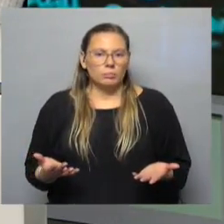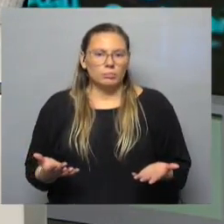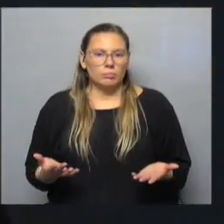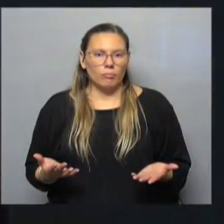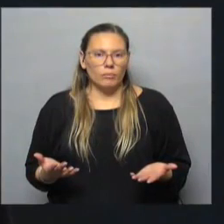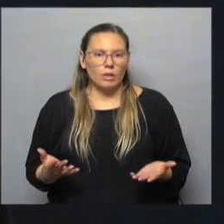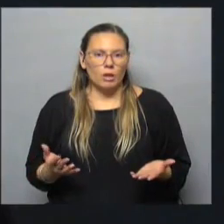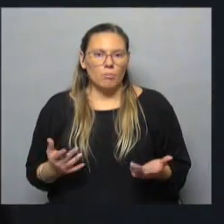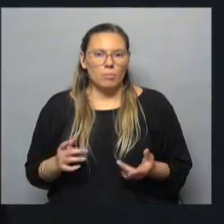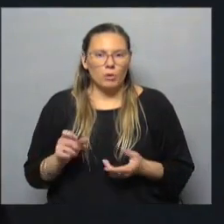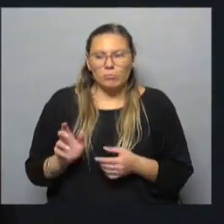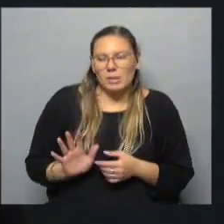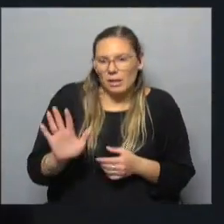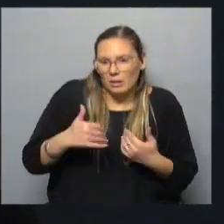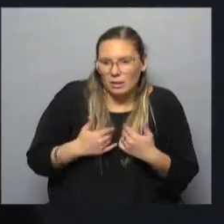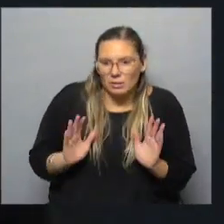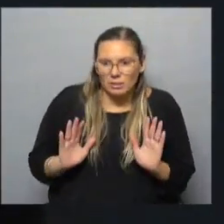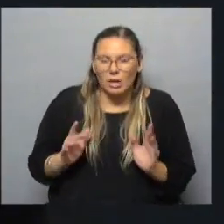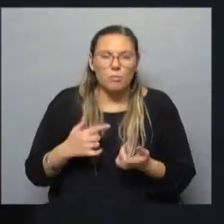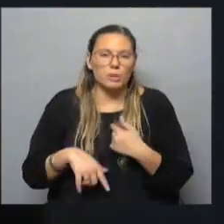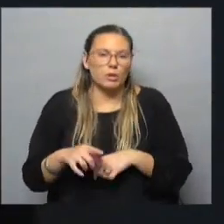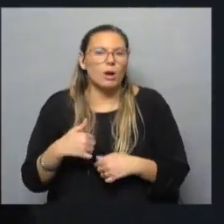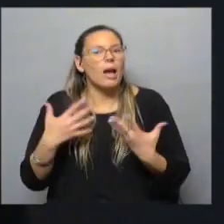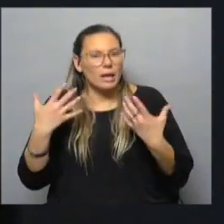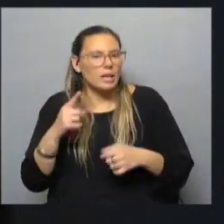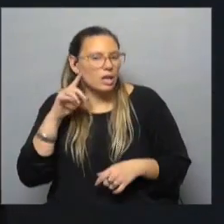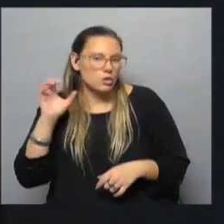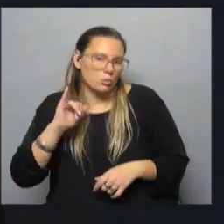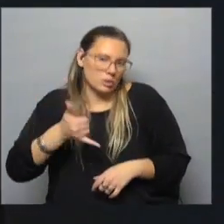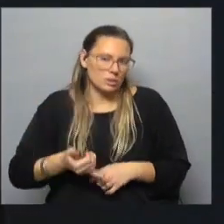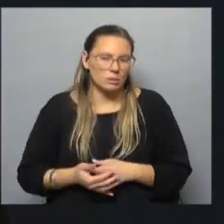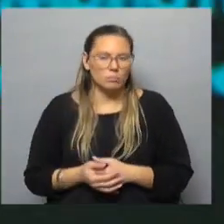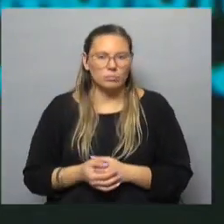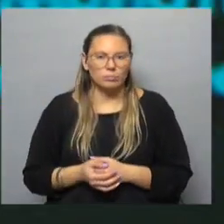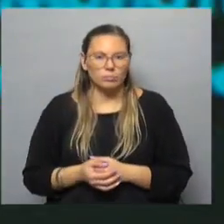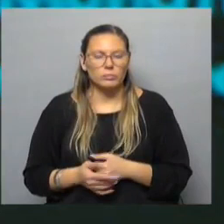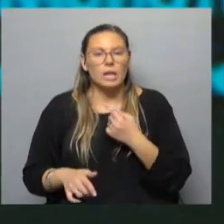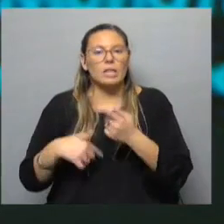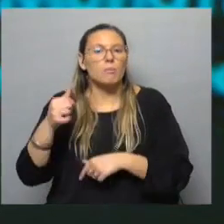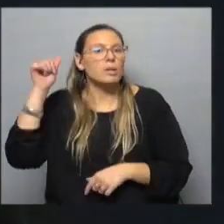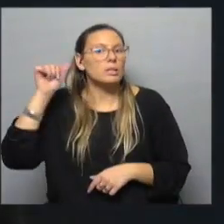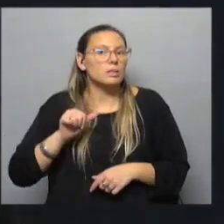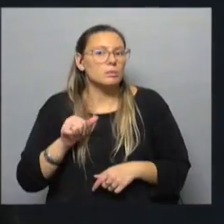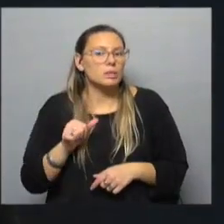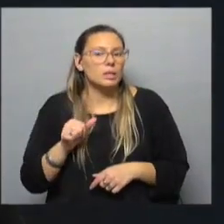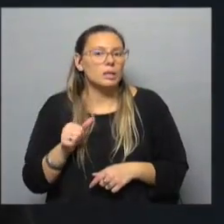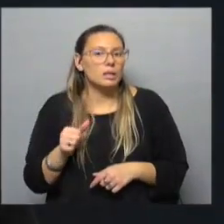Por mi propia condición, digamos, pero obviamente que querían que yo escuche. ¿Y después de la cirugía,